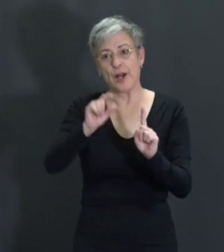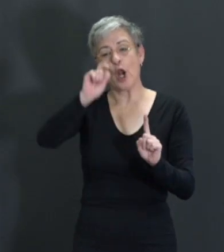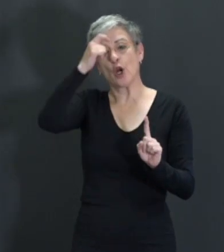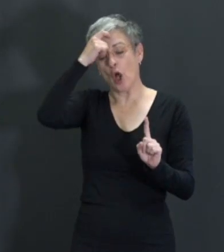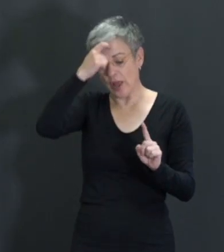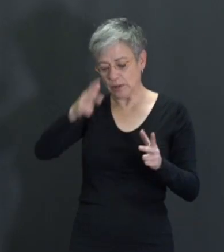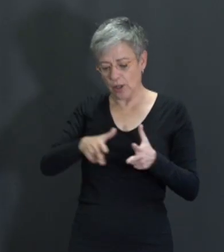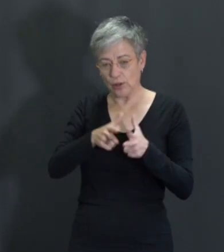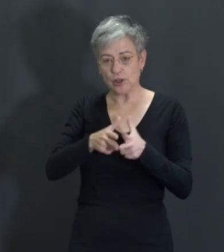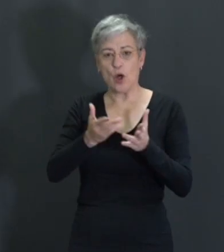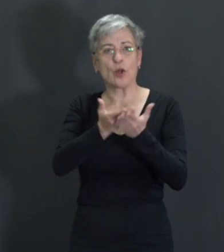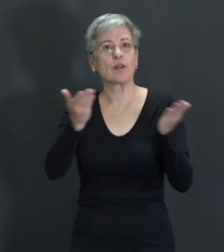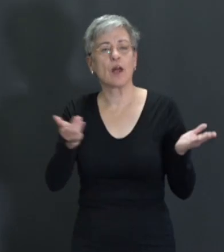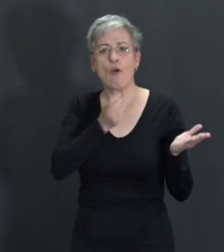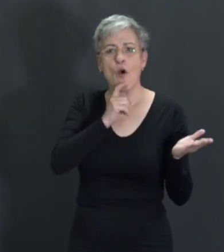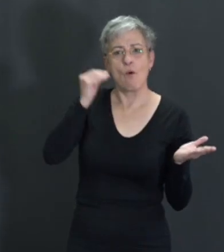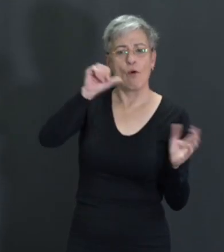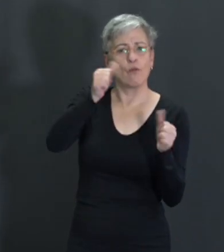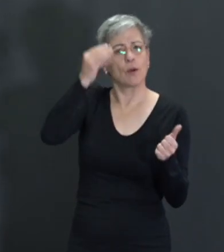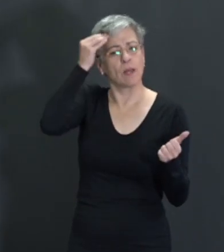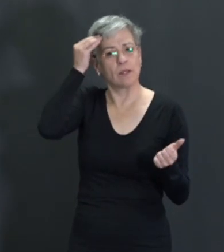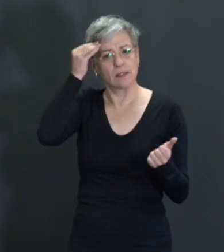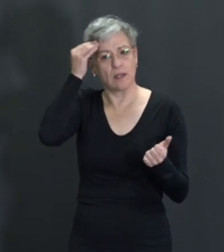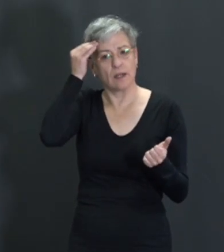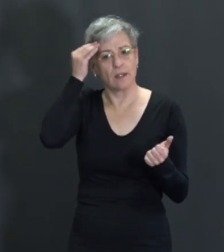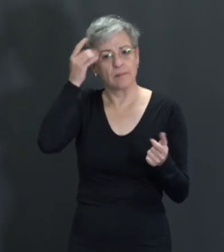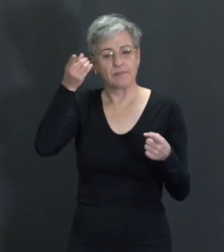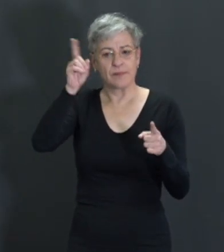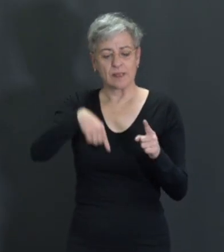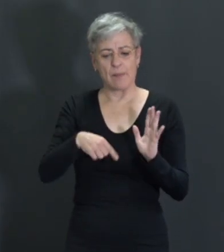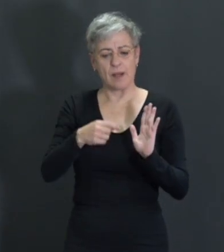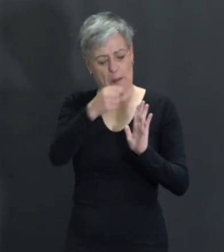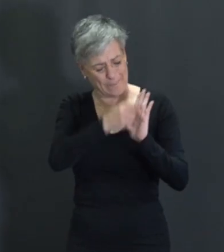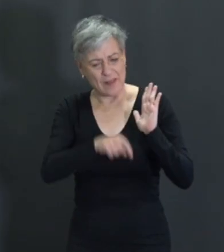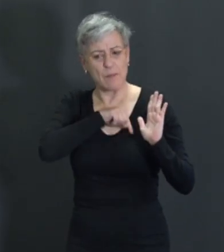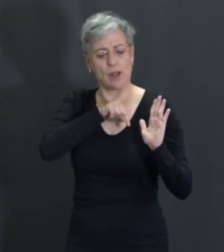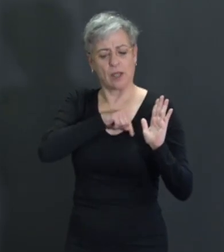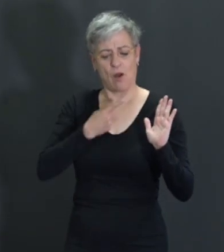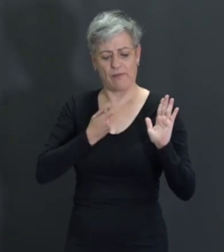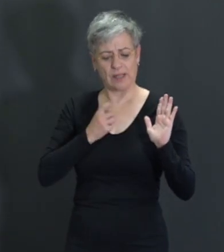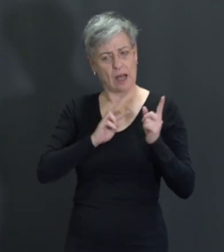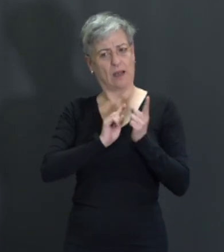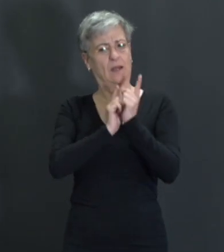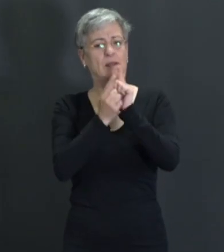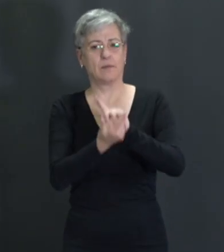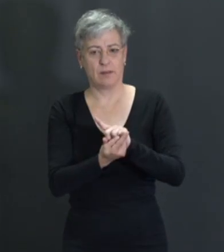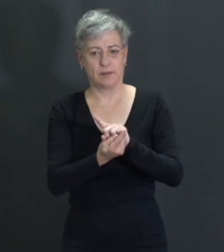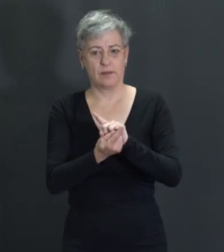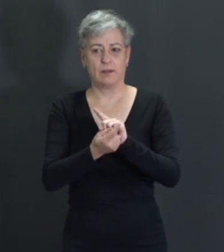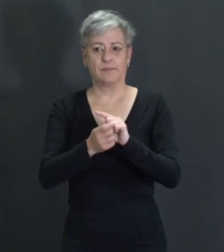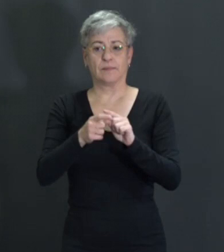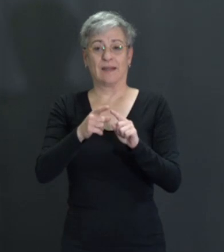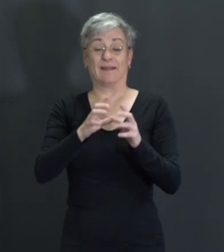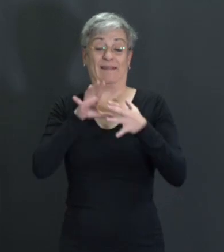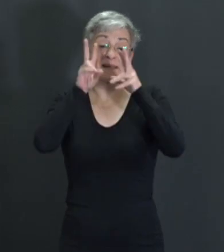conceptual, en la manera de pensar, incluso en algunos de nuestros principios éticos, ¿no? En relación a un grupo o a varios